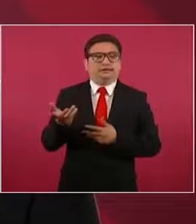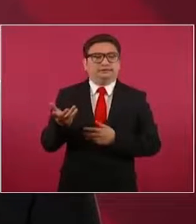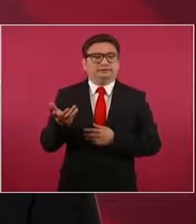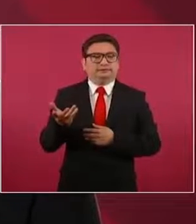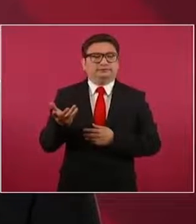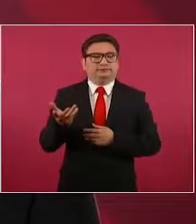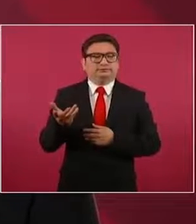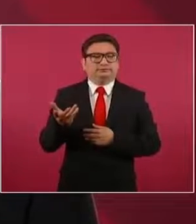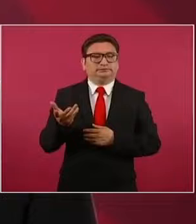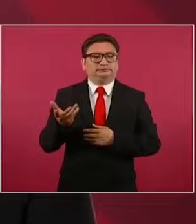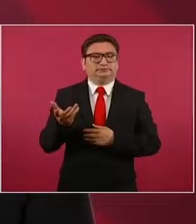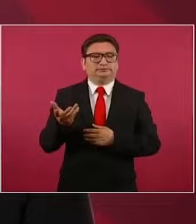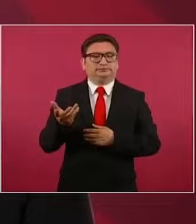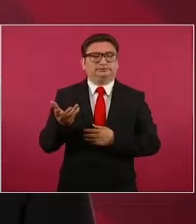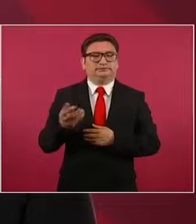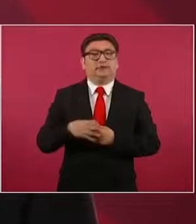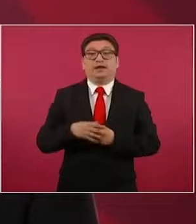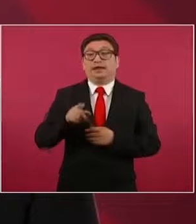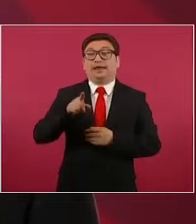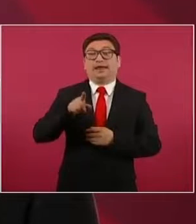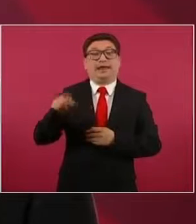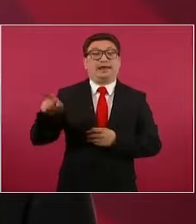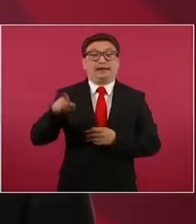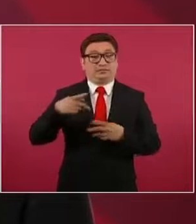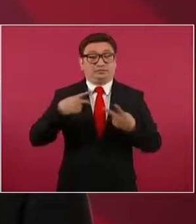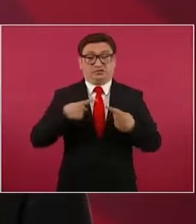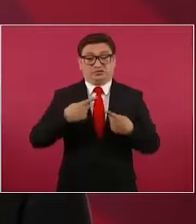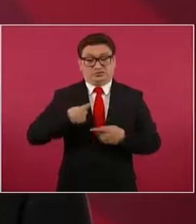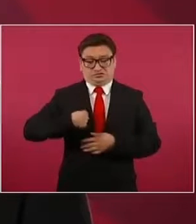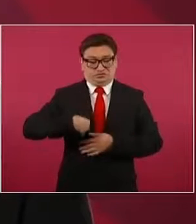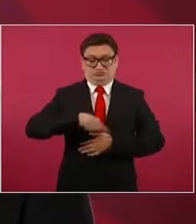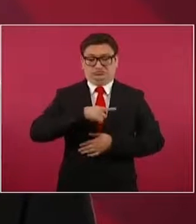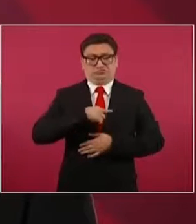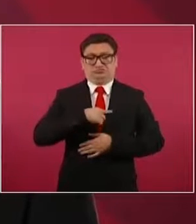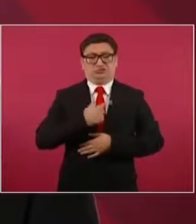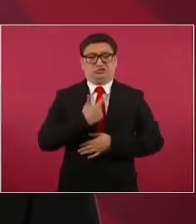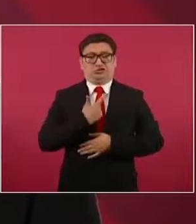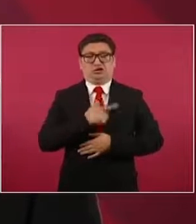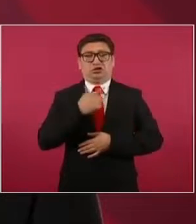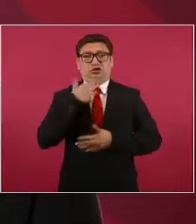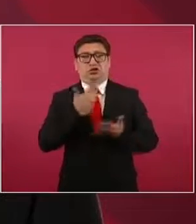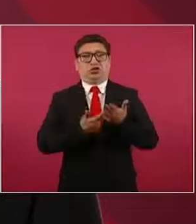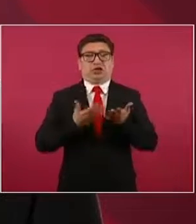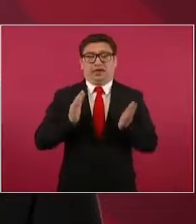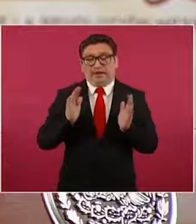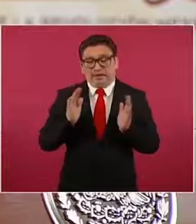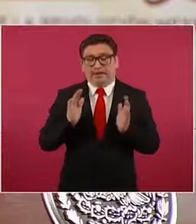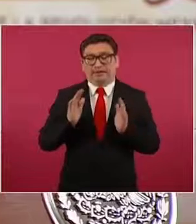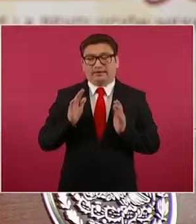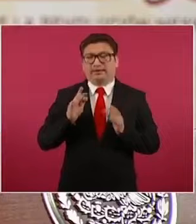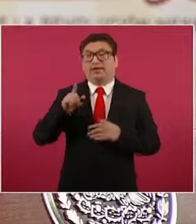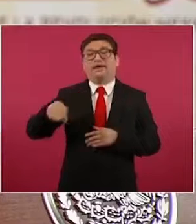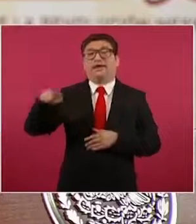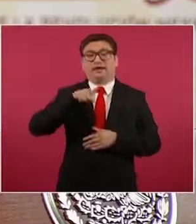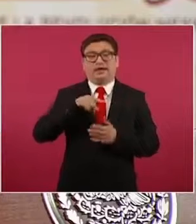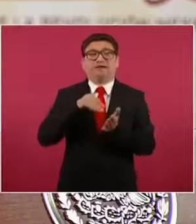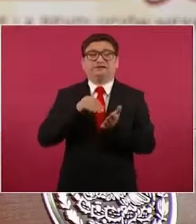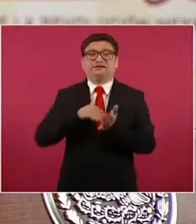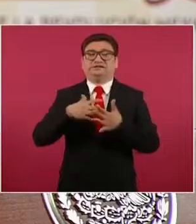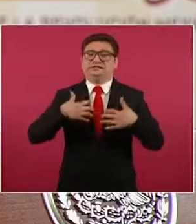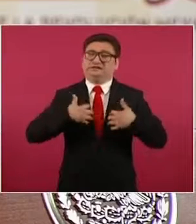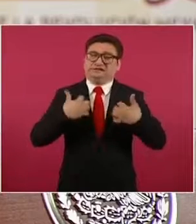nos quieren y están todavía molestos